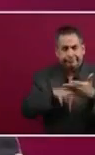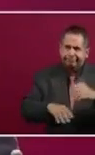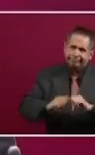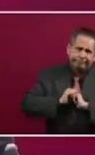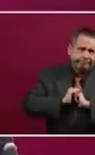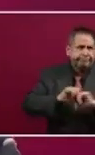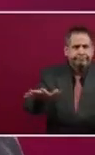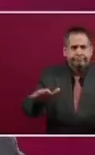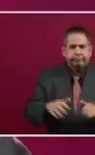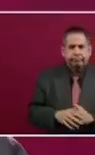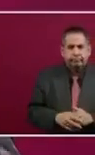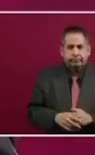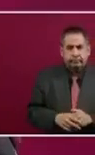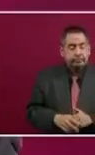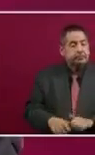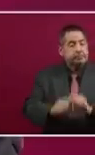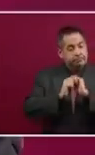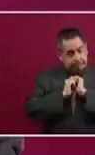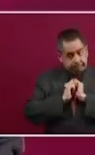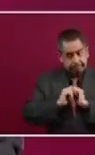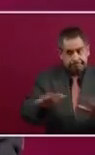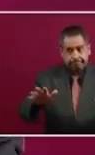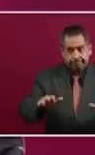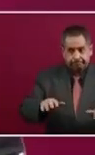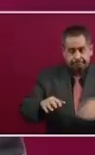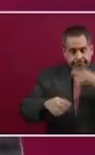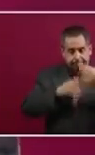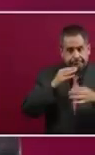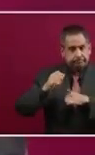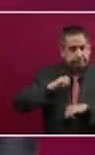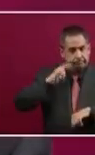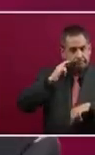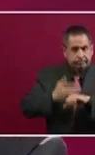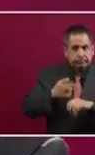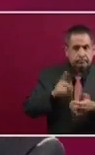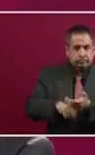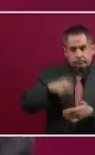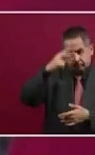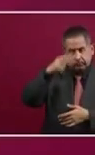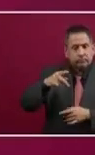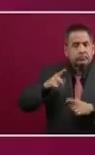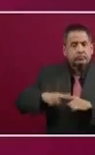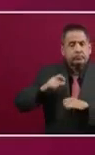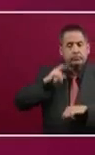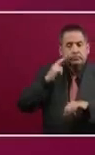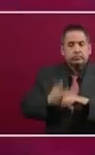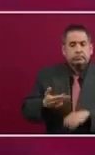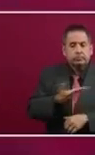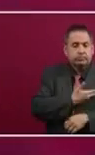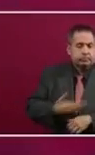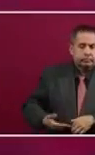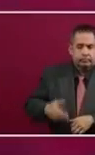frontal y consecuente ante lo que decida en Estados Unidos. Una realidad que